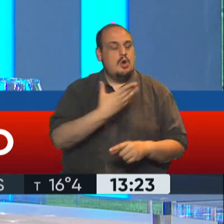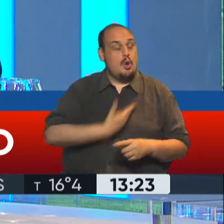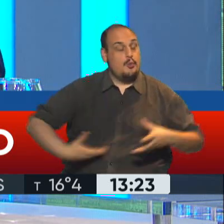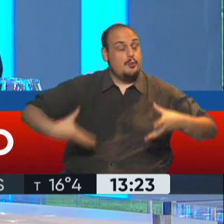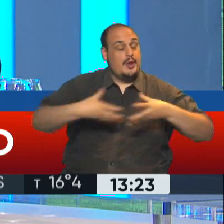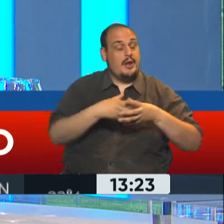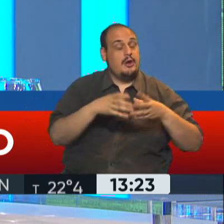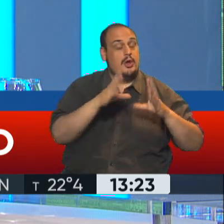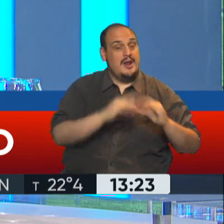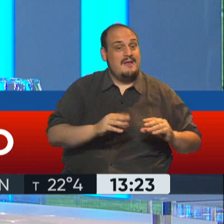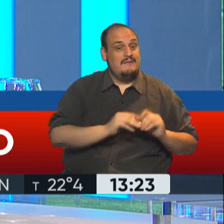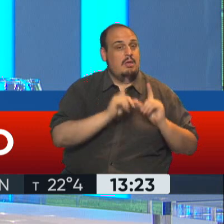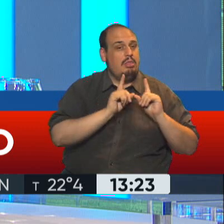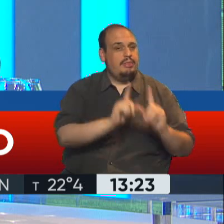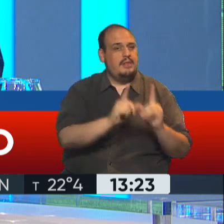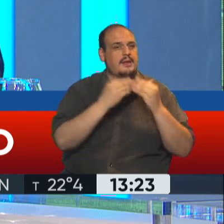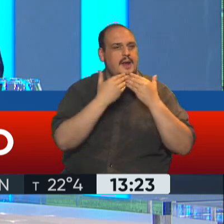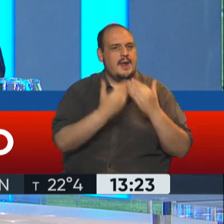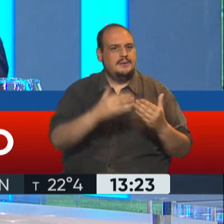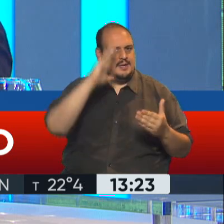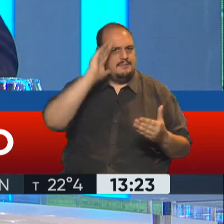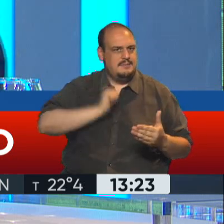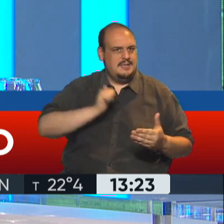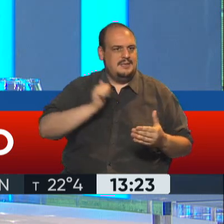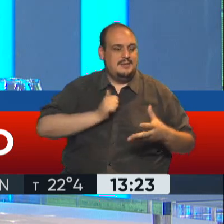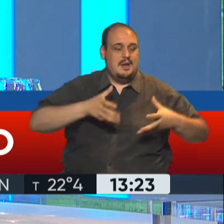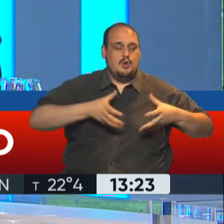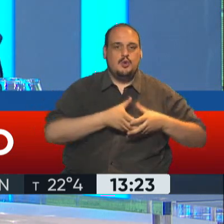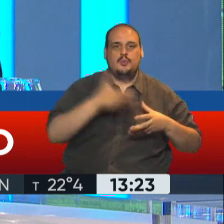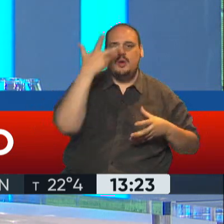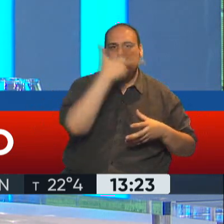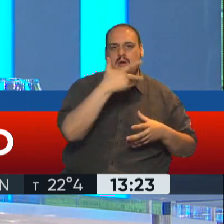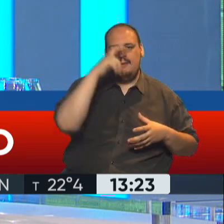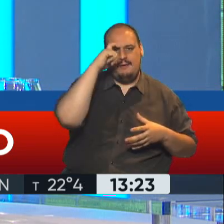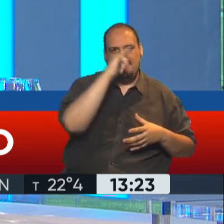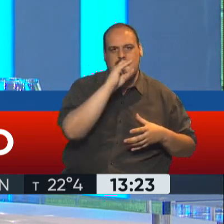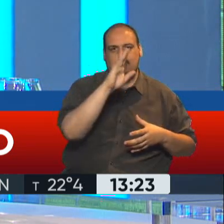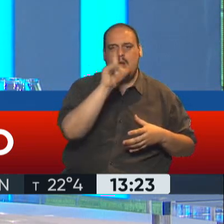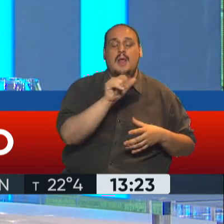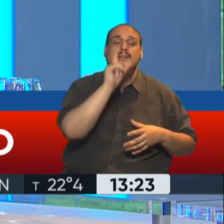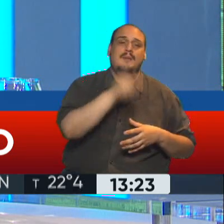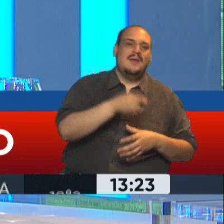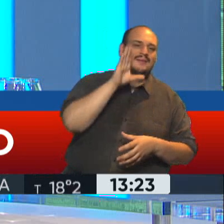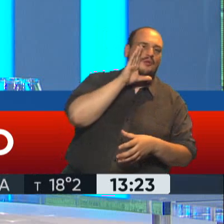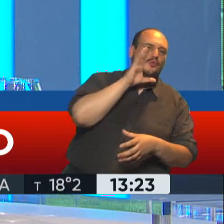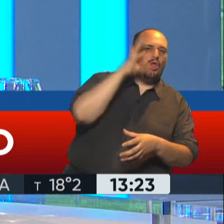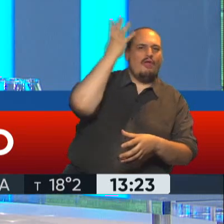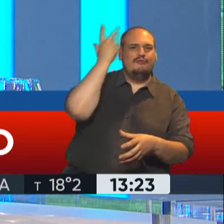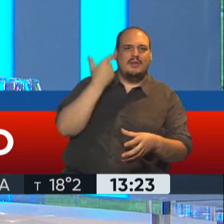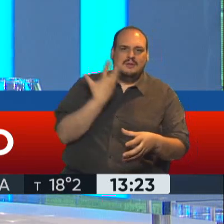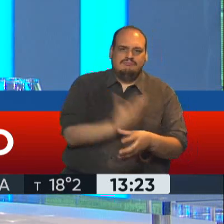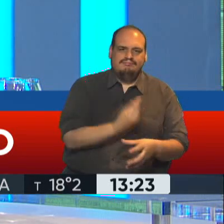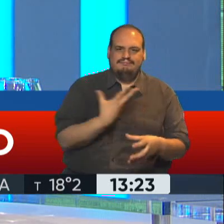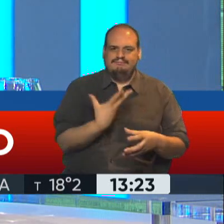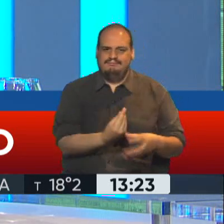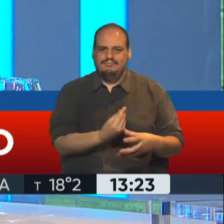por la fuerza, lo que significa la fuerza militar de Hezbollah, y el apoyo internacional de Estados Unidos y Francia, pero se parecía ser que esto